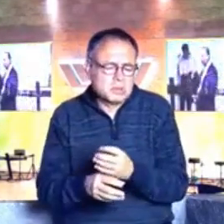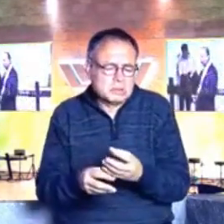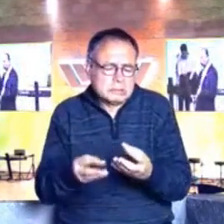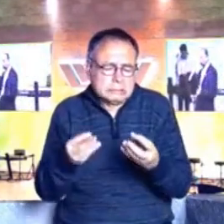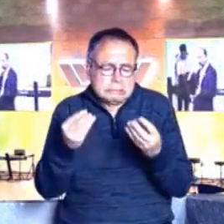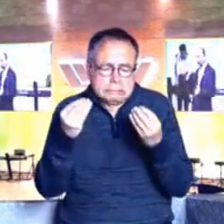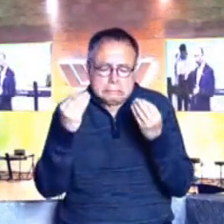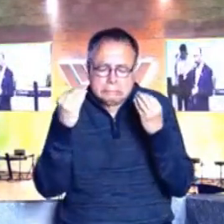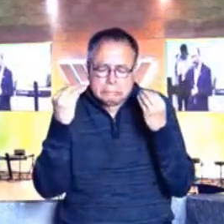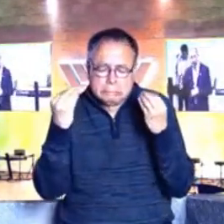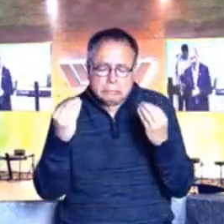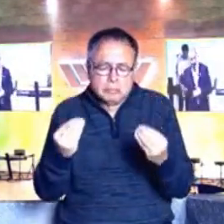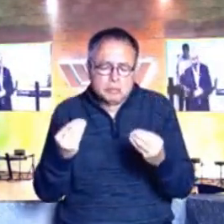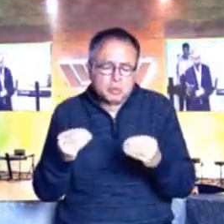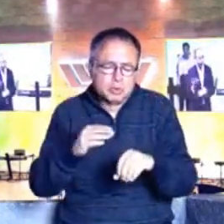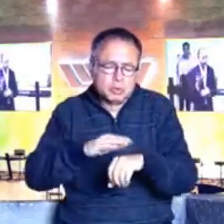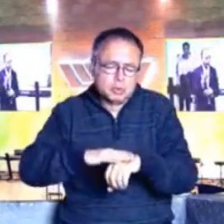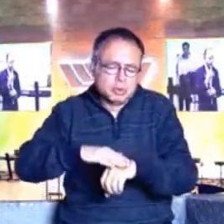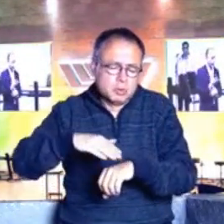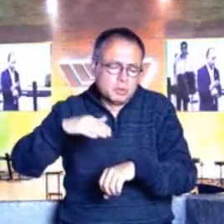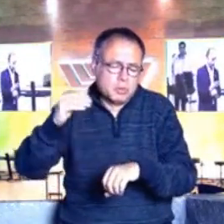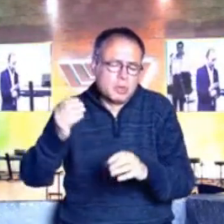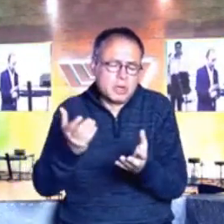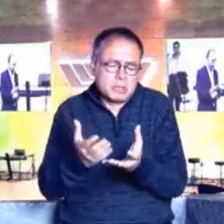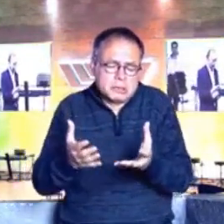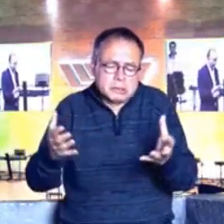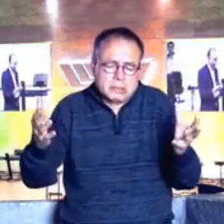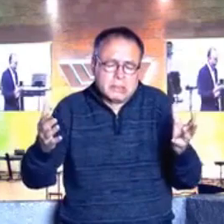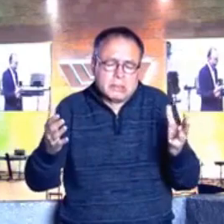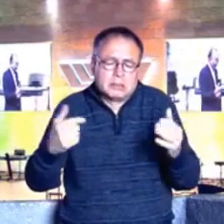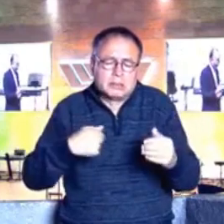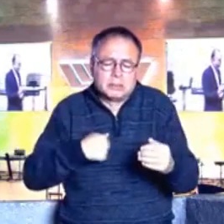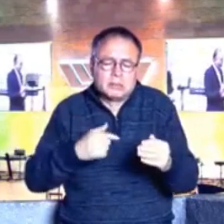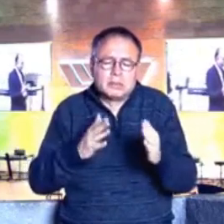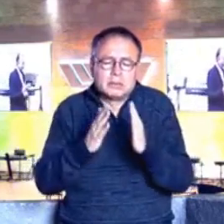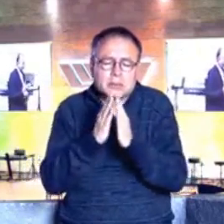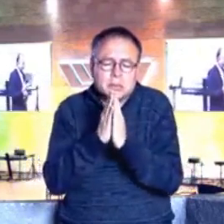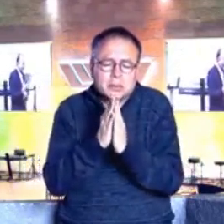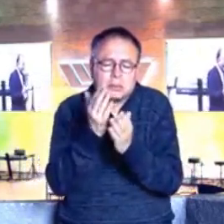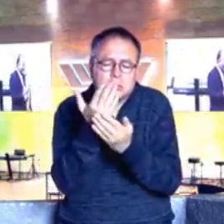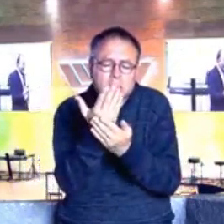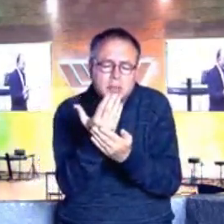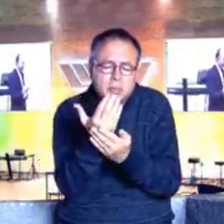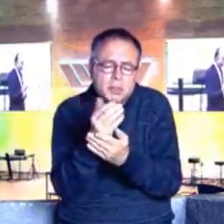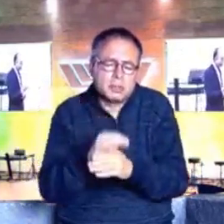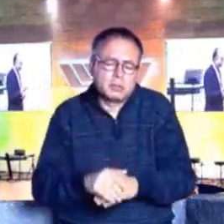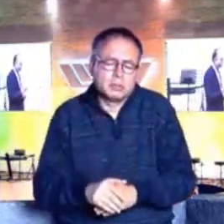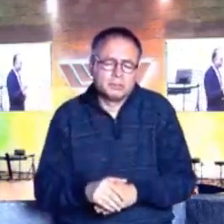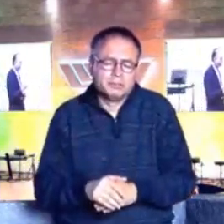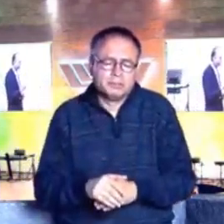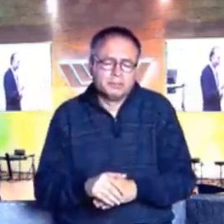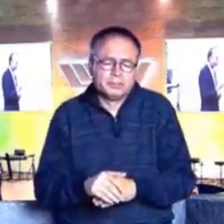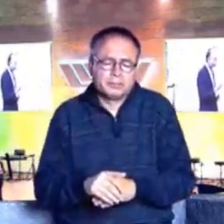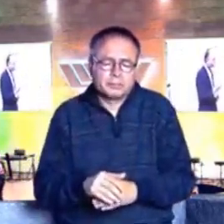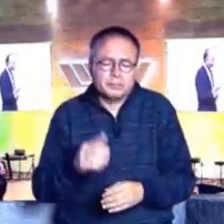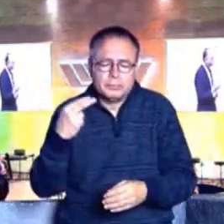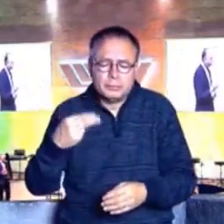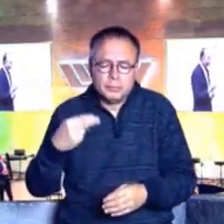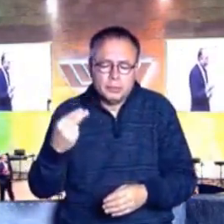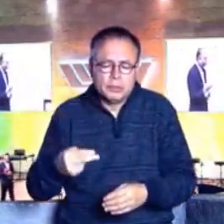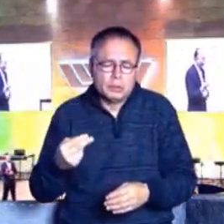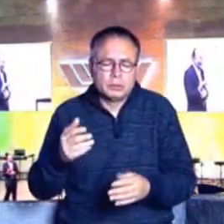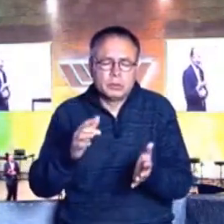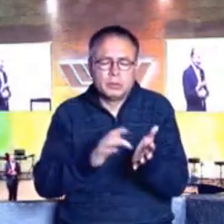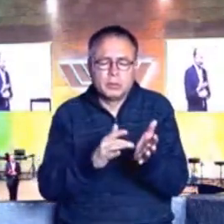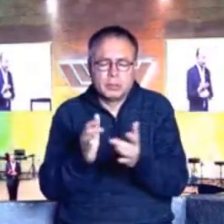de lo que nosotros ped os o de lo que nosotros entendemos en el nombre de Cristo Jesús